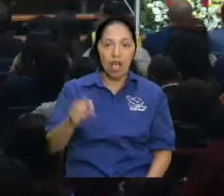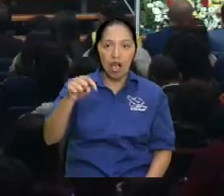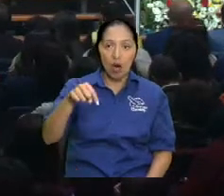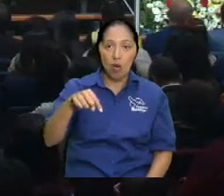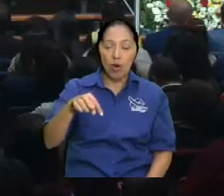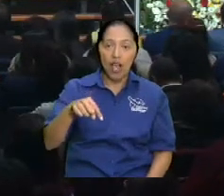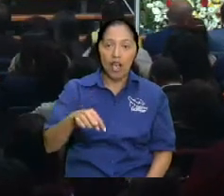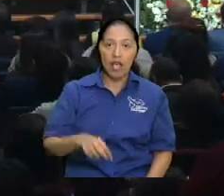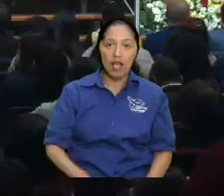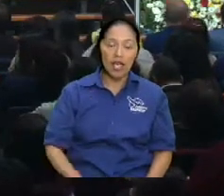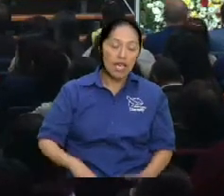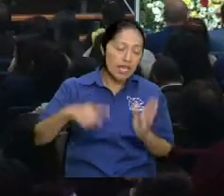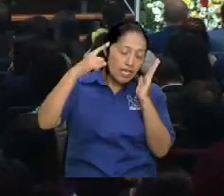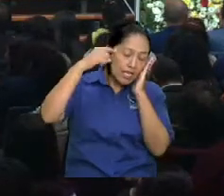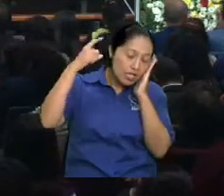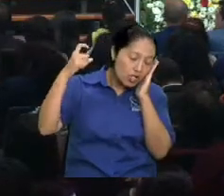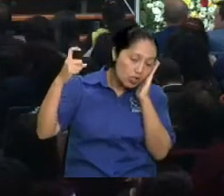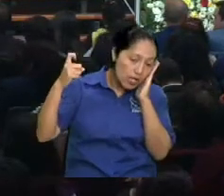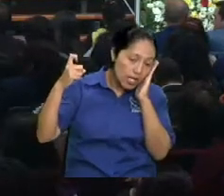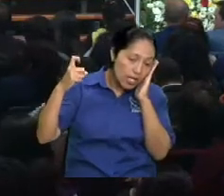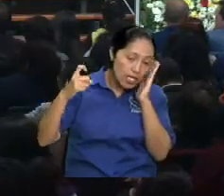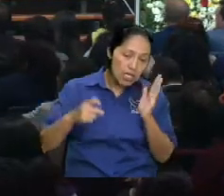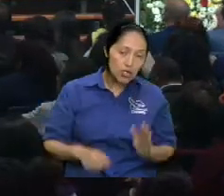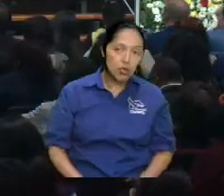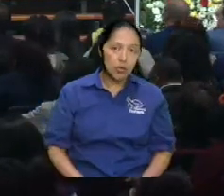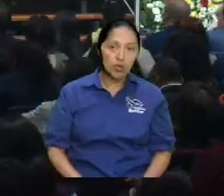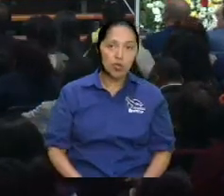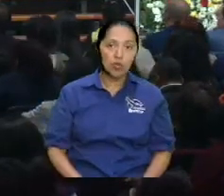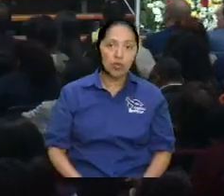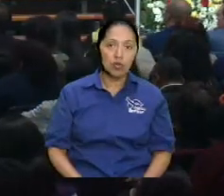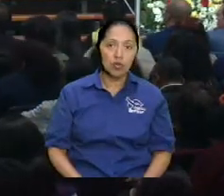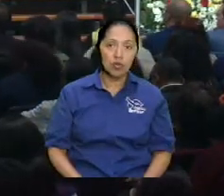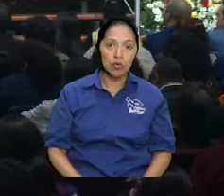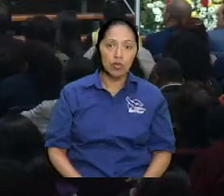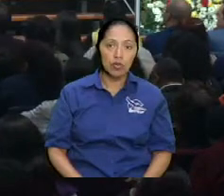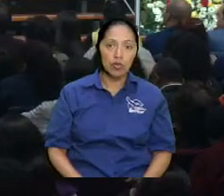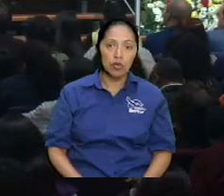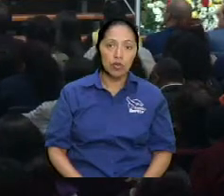Gedeón. Gedeón estaba asustado.